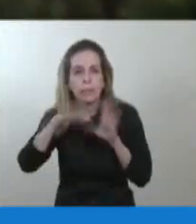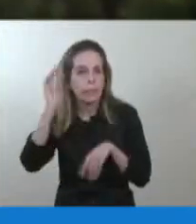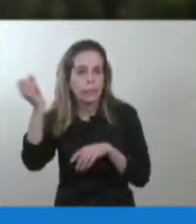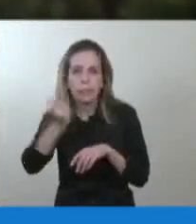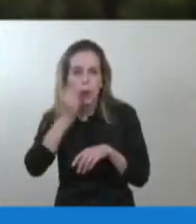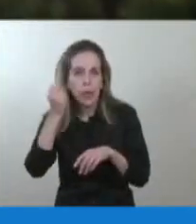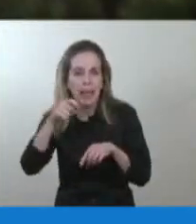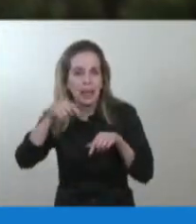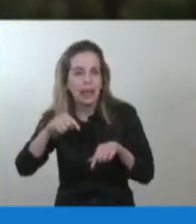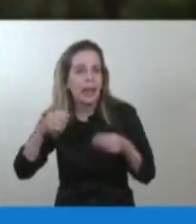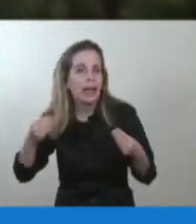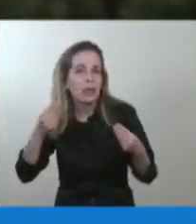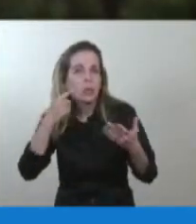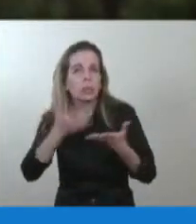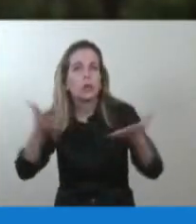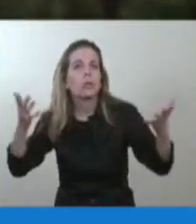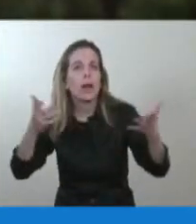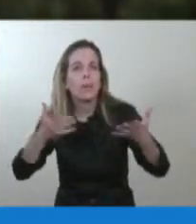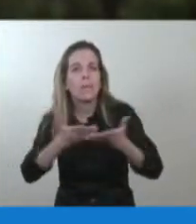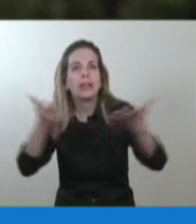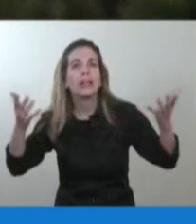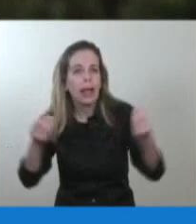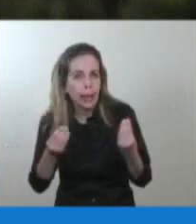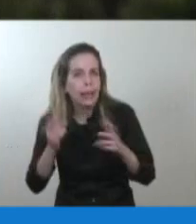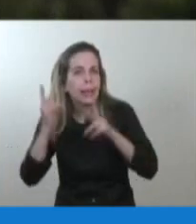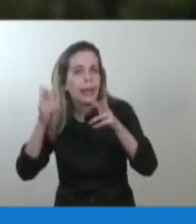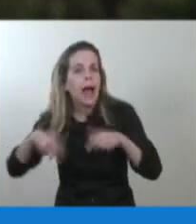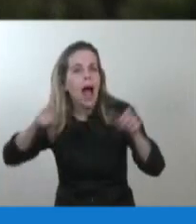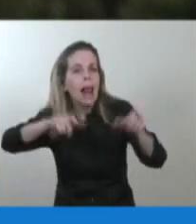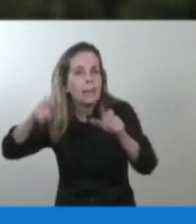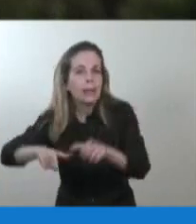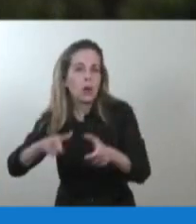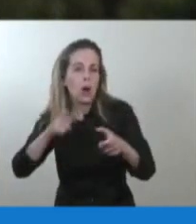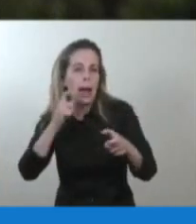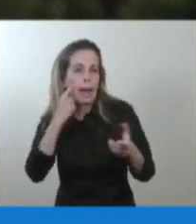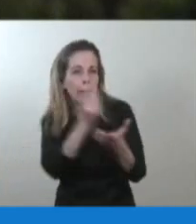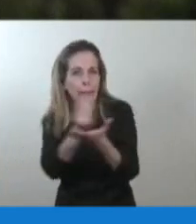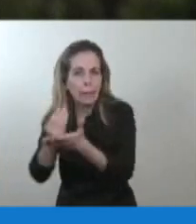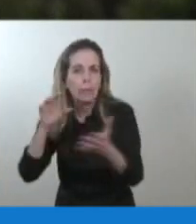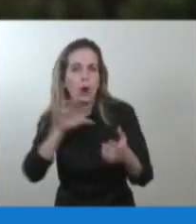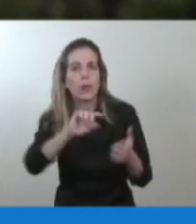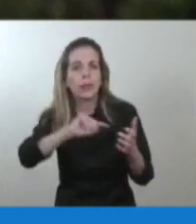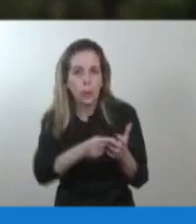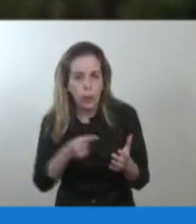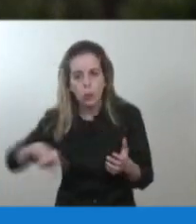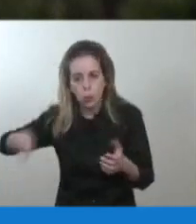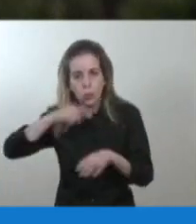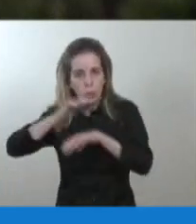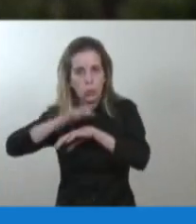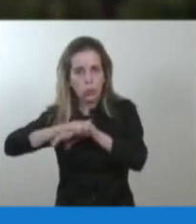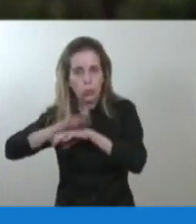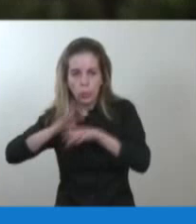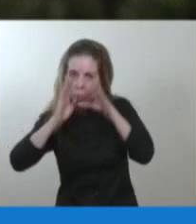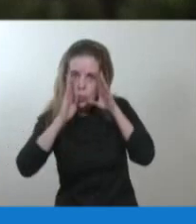que estamos haciendo hoy es diciéndole a la provincia de buenos aires- a su pueblo que nos estamos ocupando